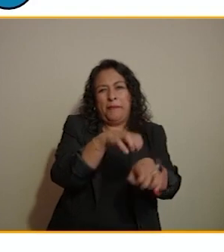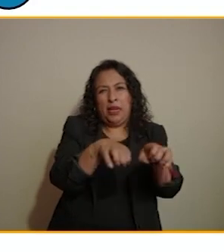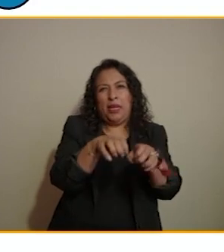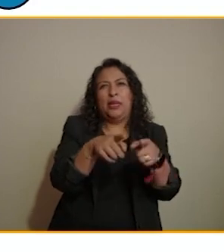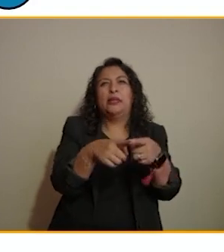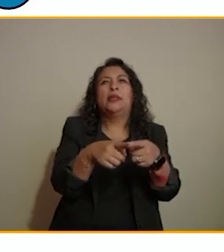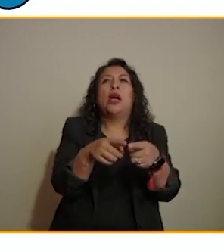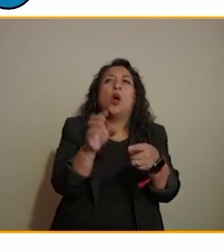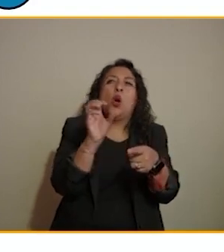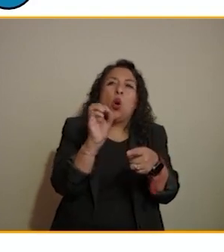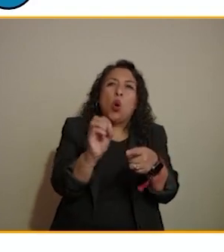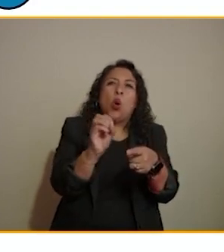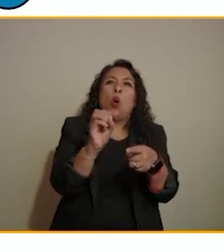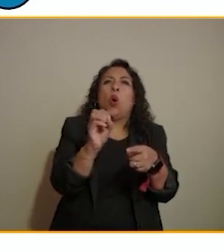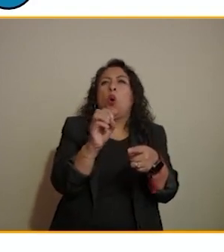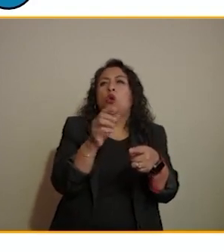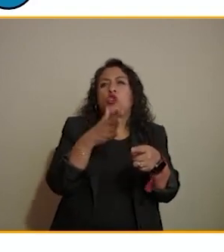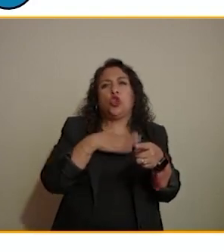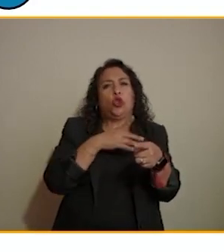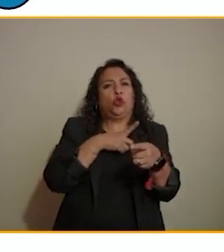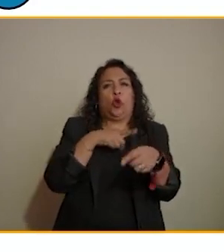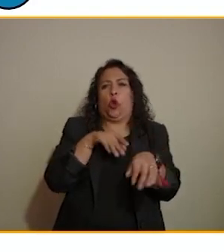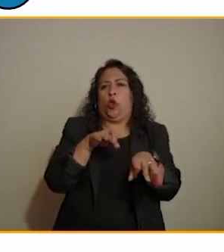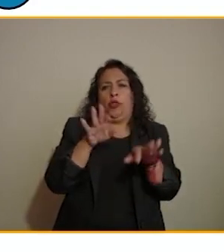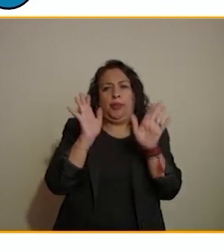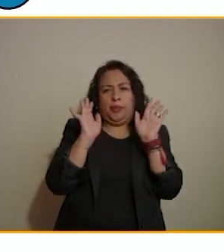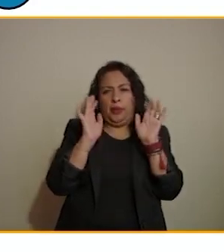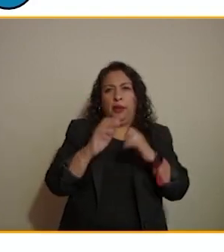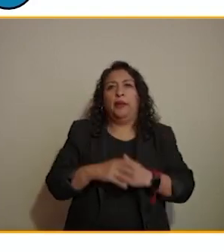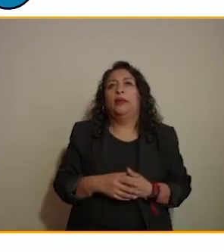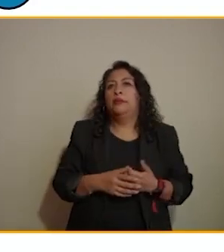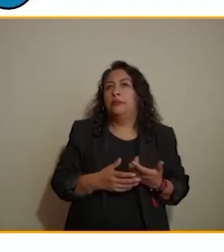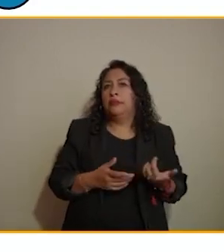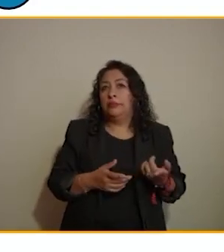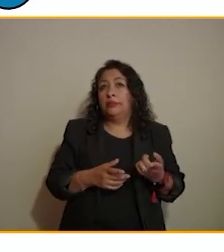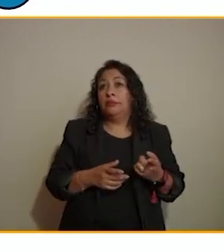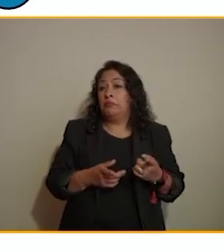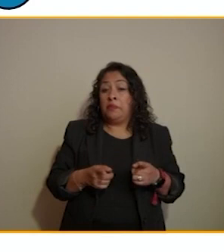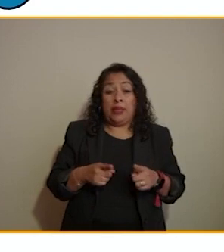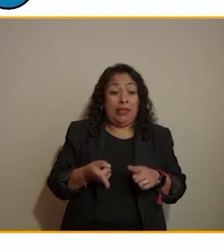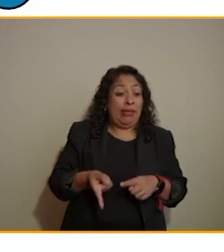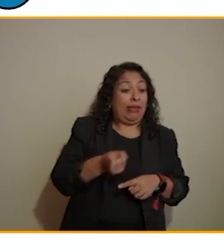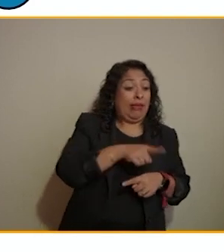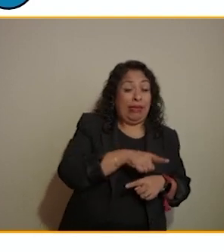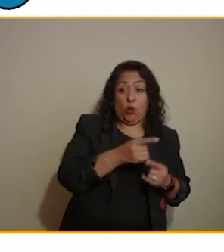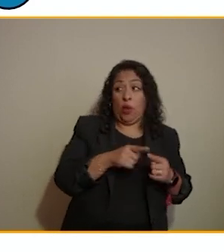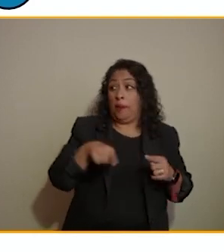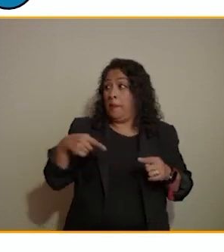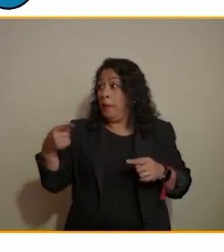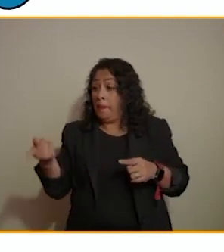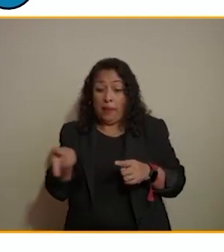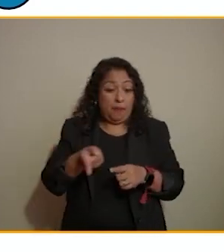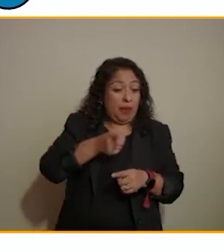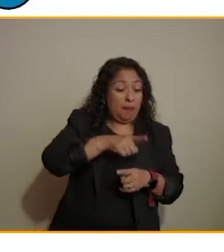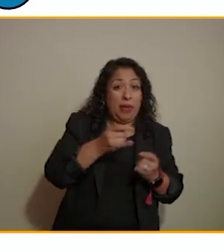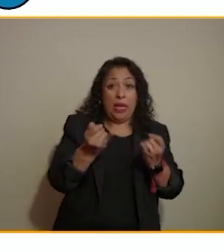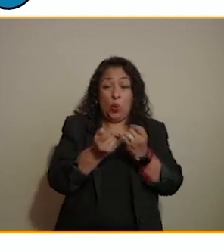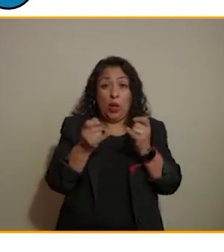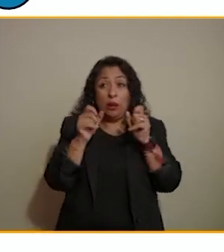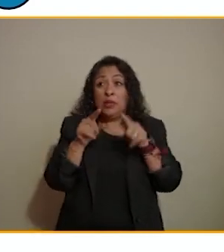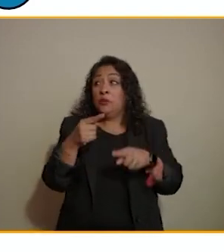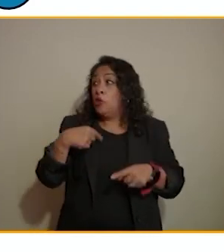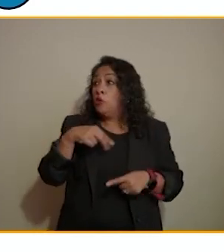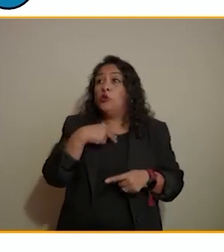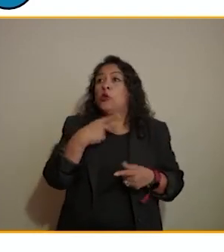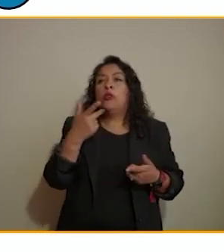o que pueda ser un autoempleado. Hacia adelante sucede lo mismo. Mientras nosotros no